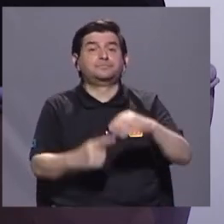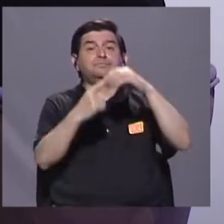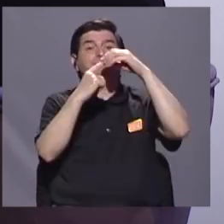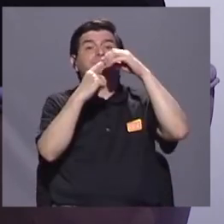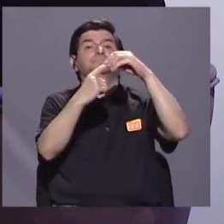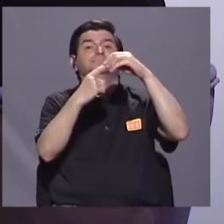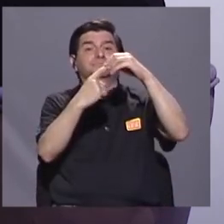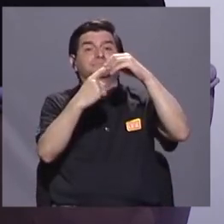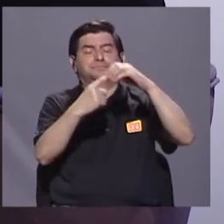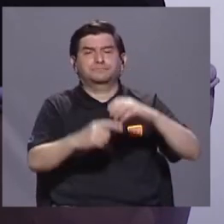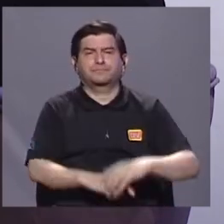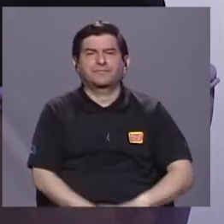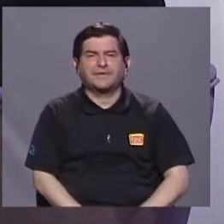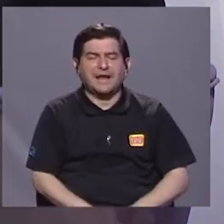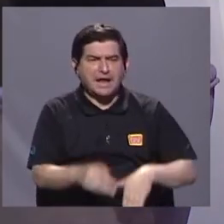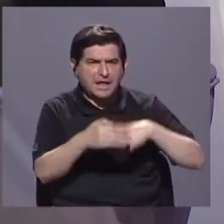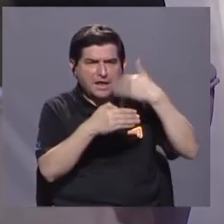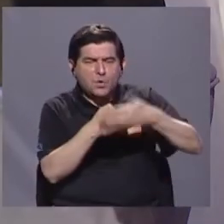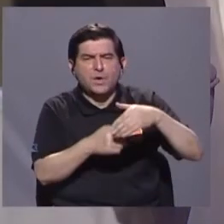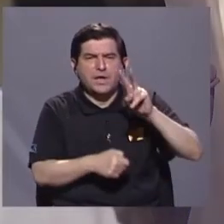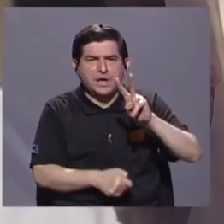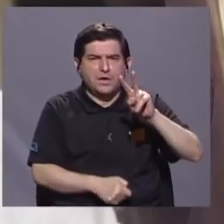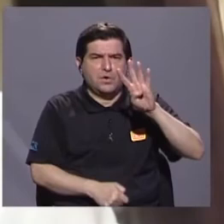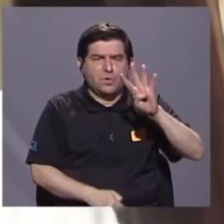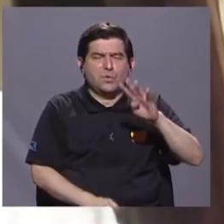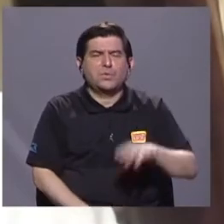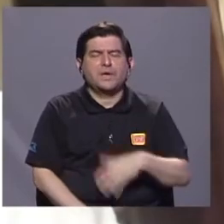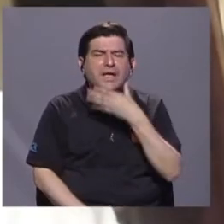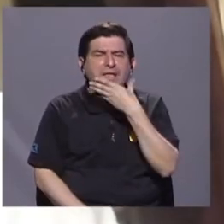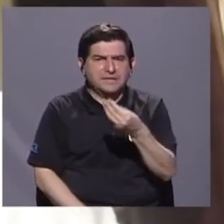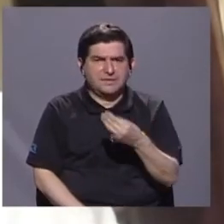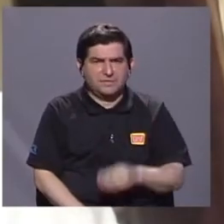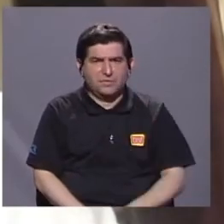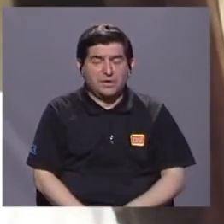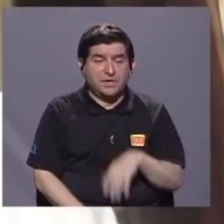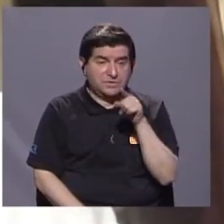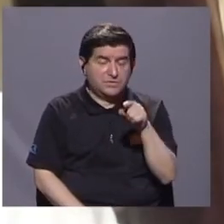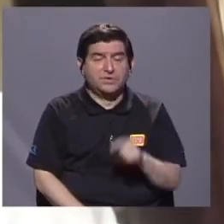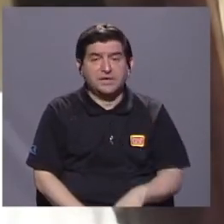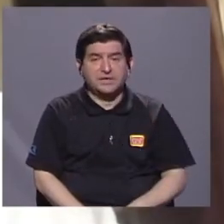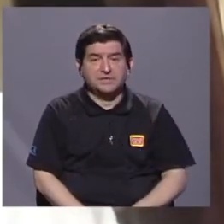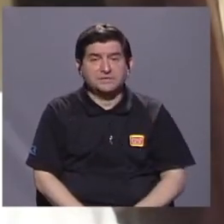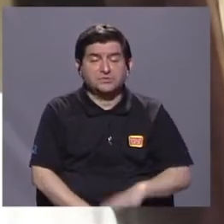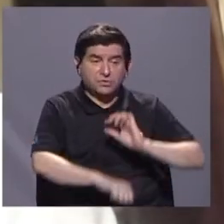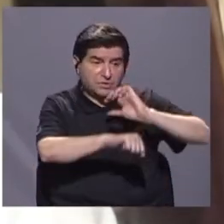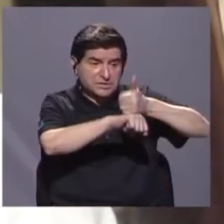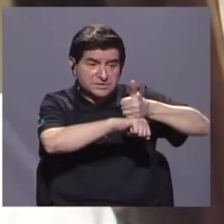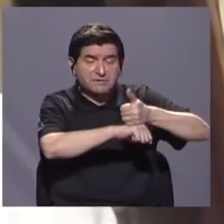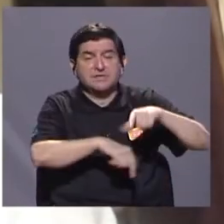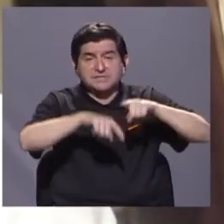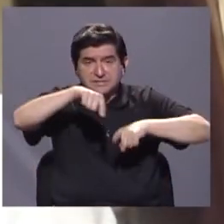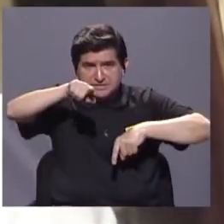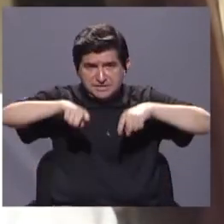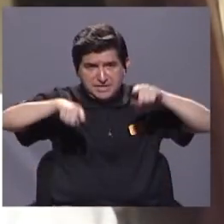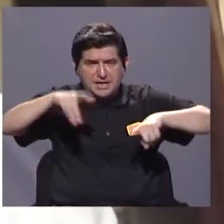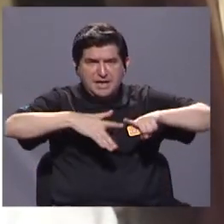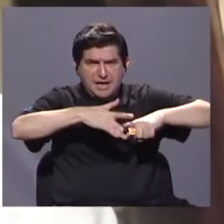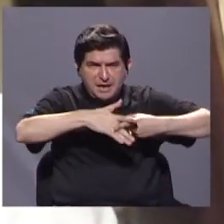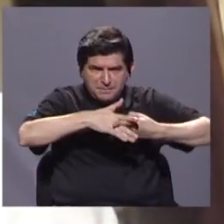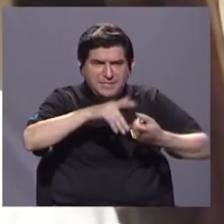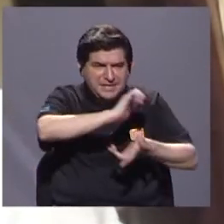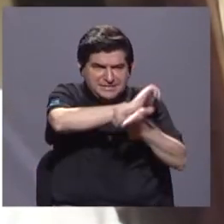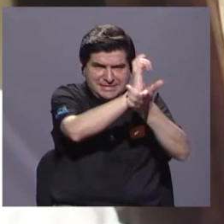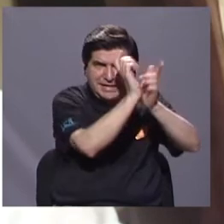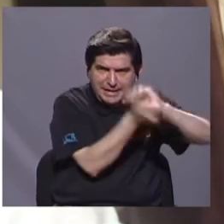a que después del 24 de diciembre, y es una cifra que la ponemos porque estadísticamente ahí se empieza a ver un